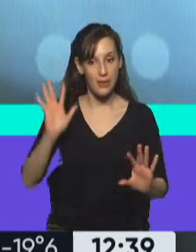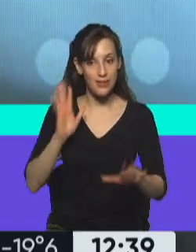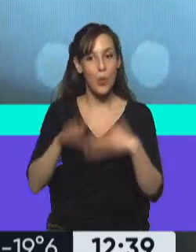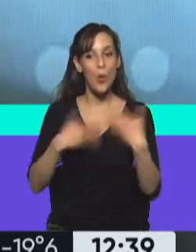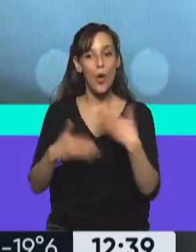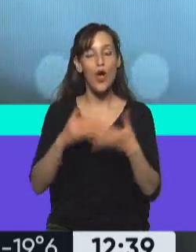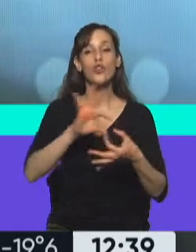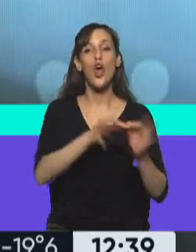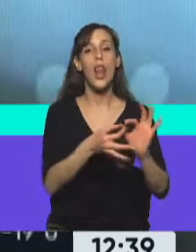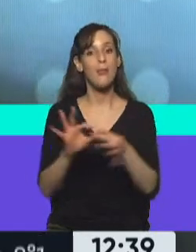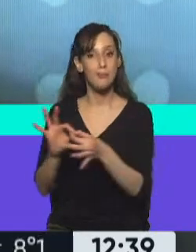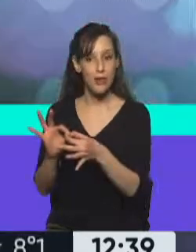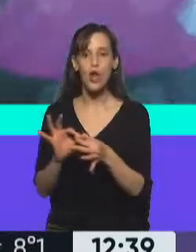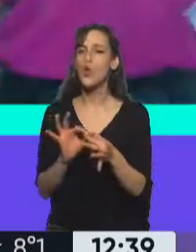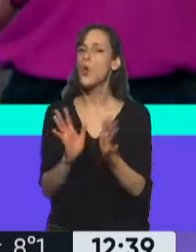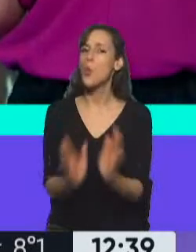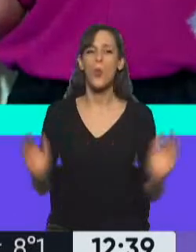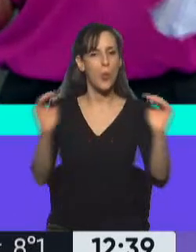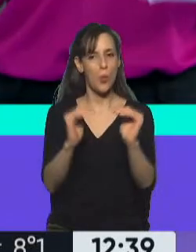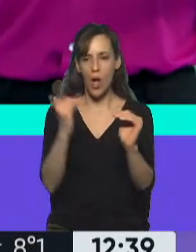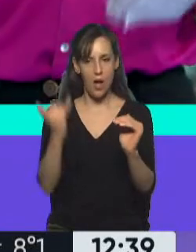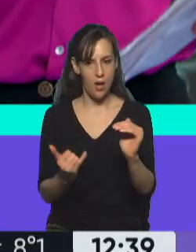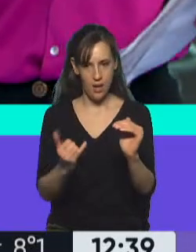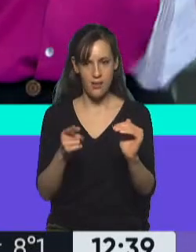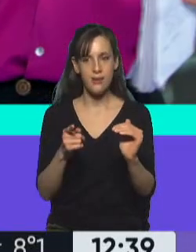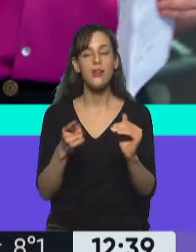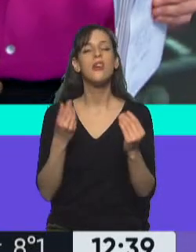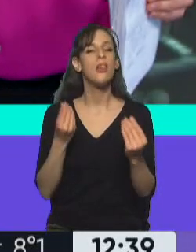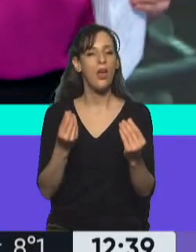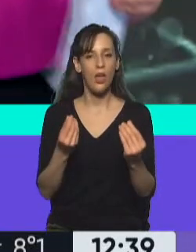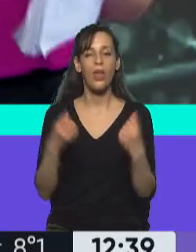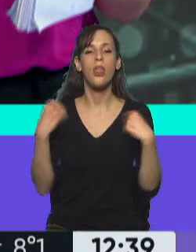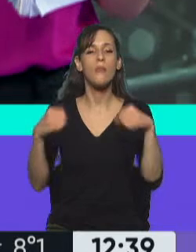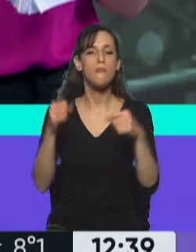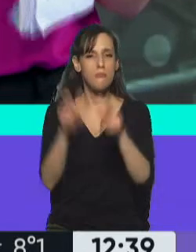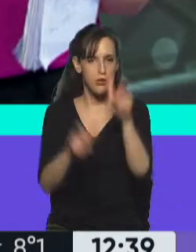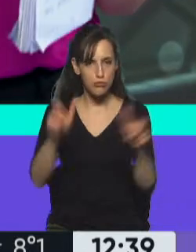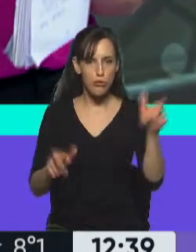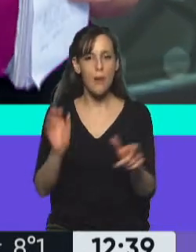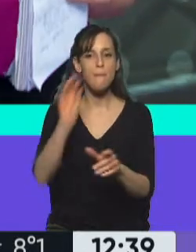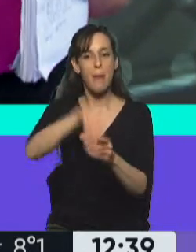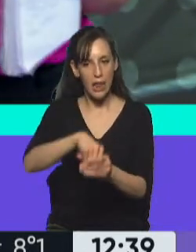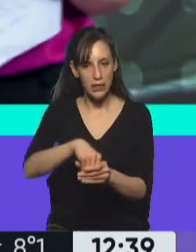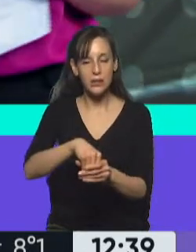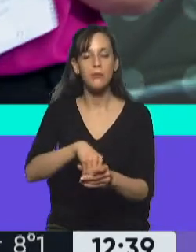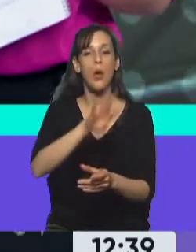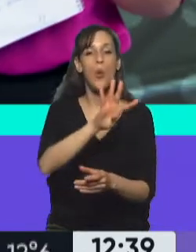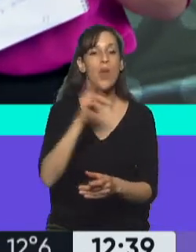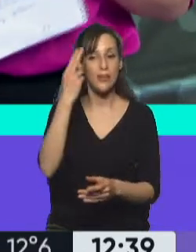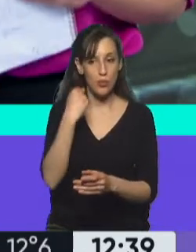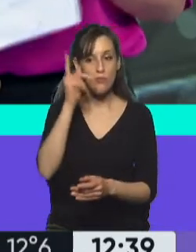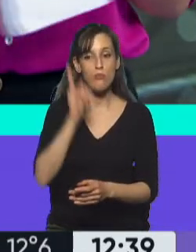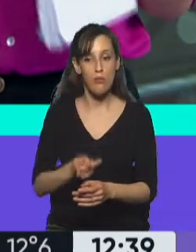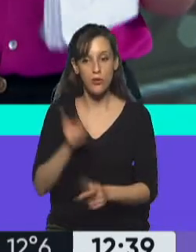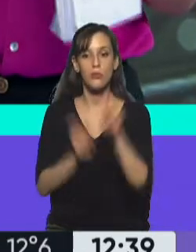Juegos Olímpicos paritarios. ¿A qué nos referimos? A la participación de los deportistas. El 49% de los y las